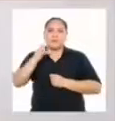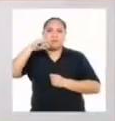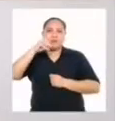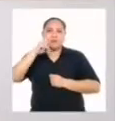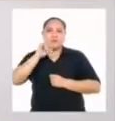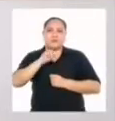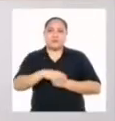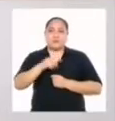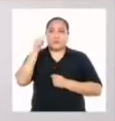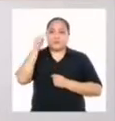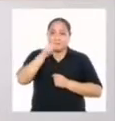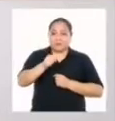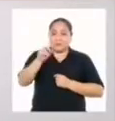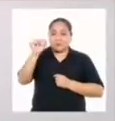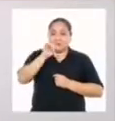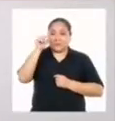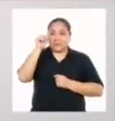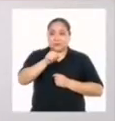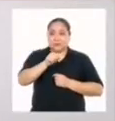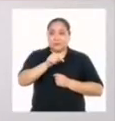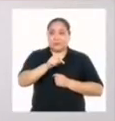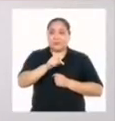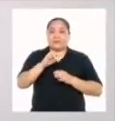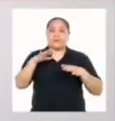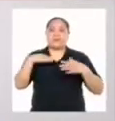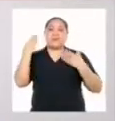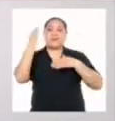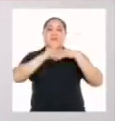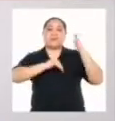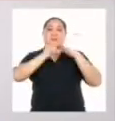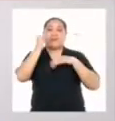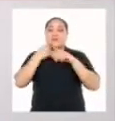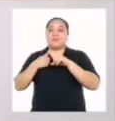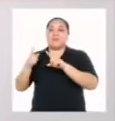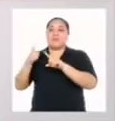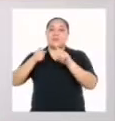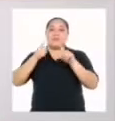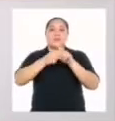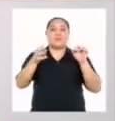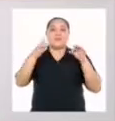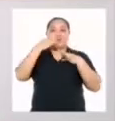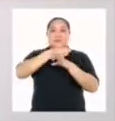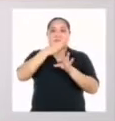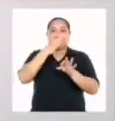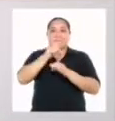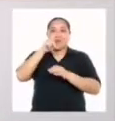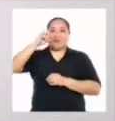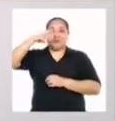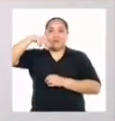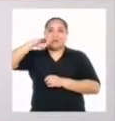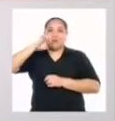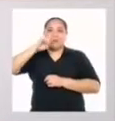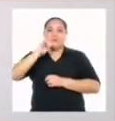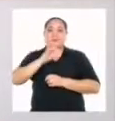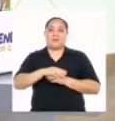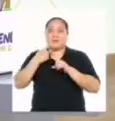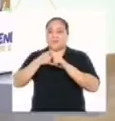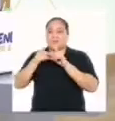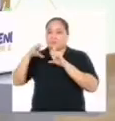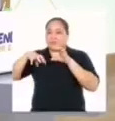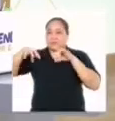Sonobé? A partir de ese módulo vamos a poder construir diferentes formas geométricas